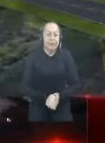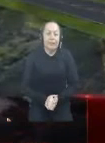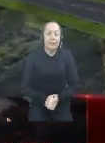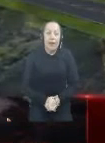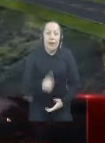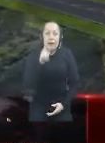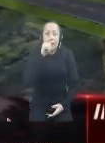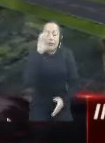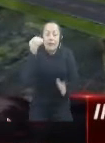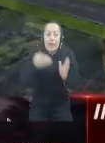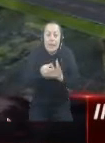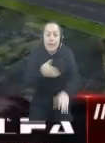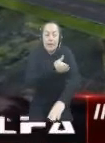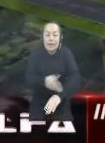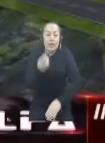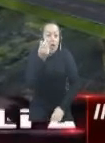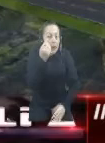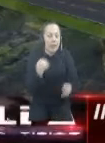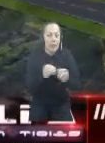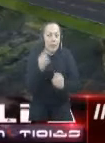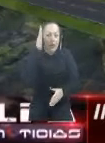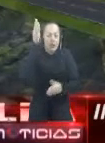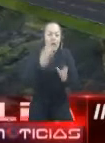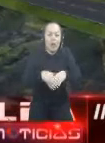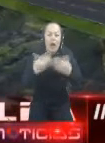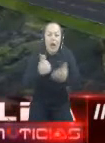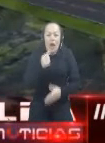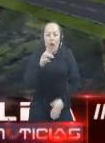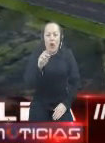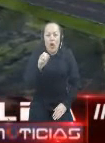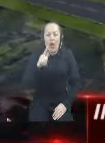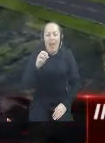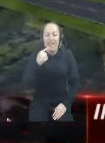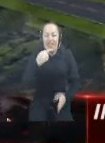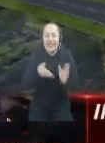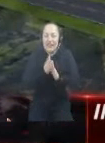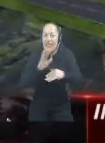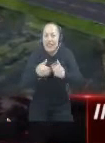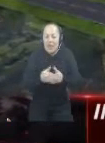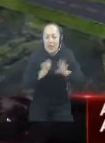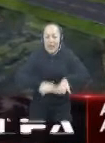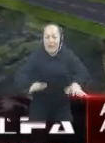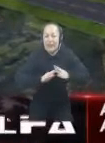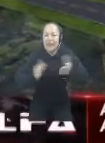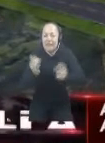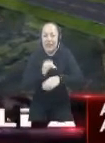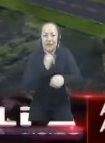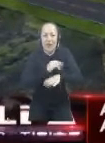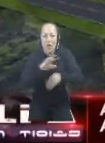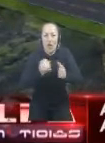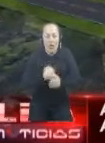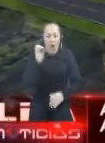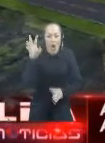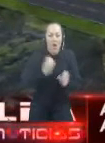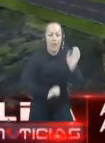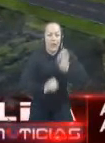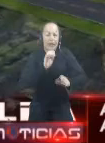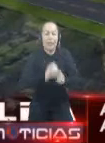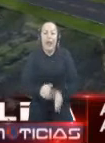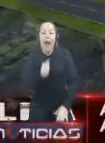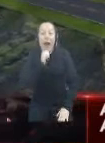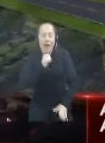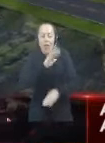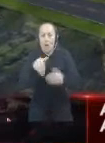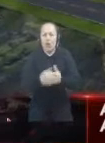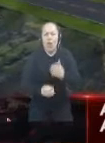60 mil millones de pesos de vigencias futuras para Aerocafé, el Fondo para Contingencias y la institucionalización del Club de Defensores del Agua fueron